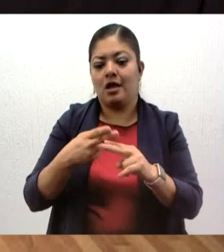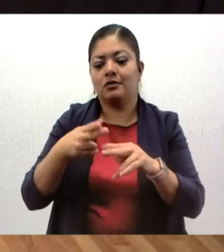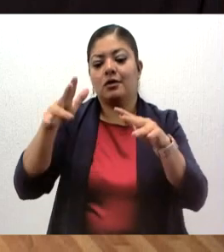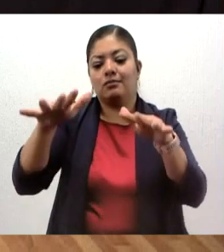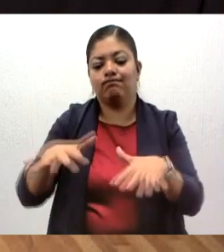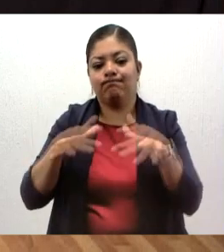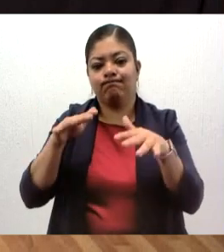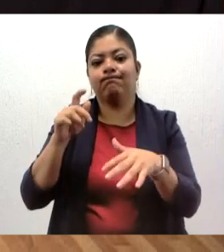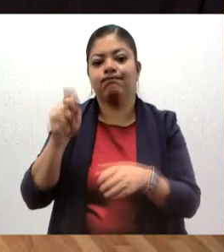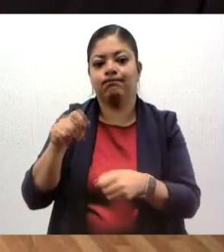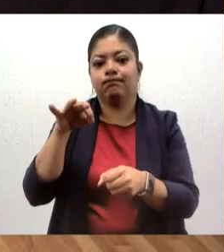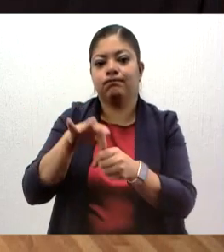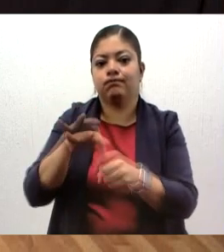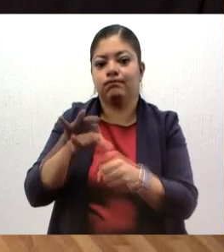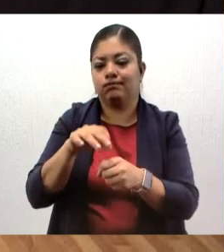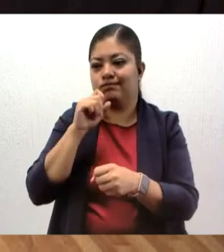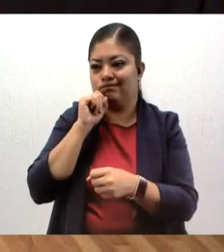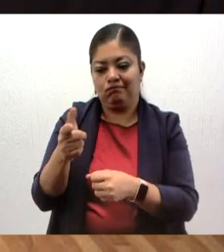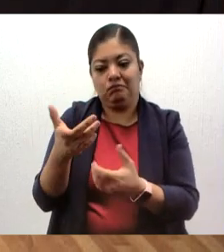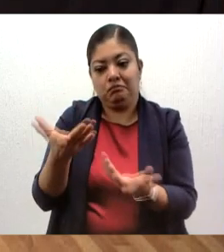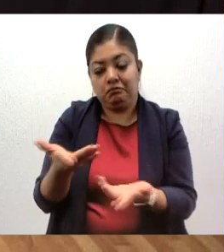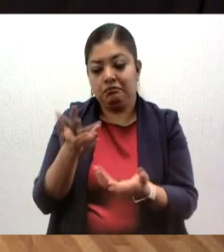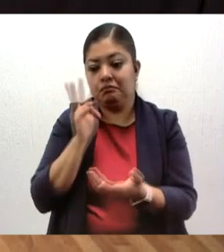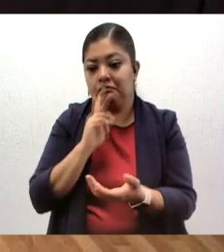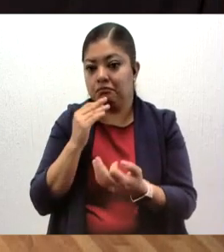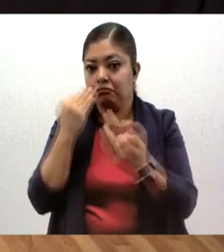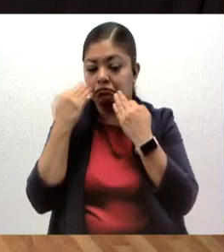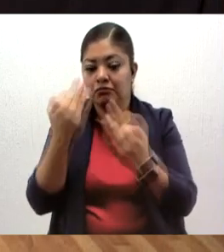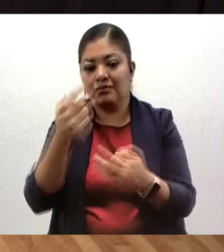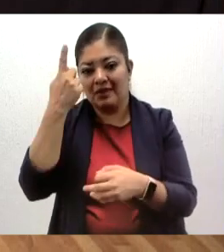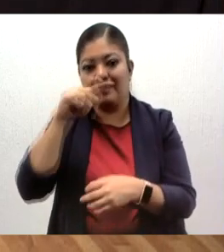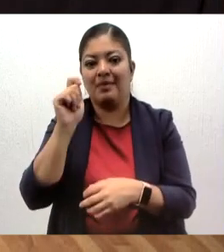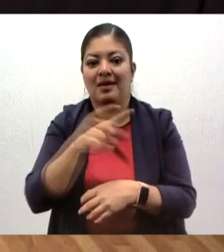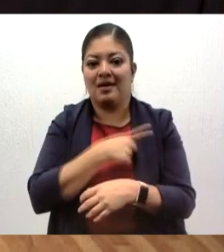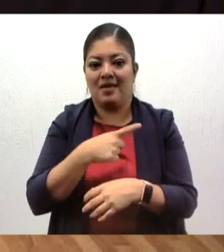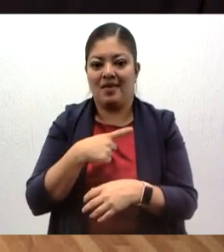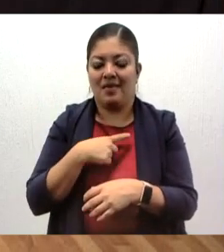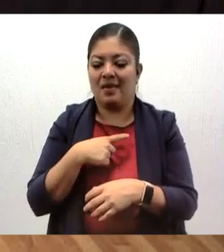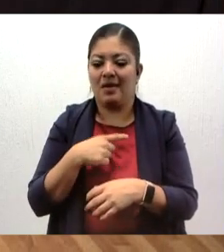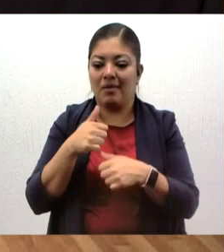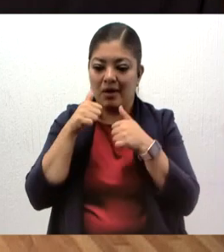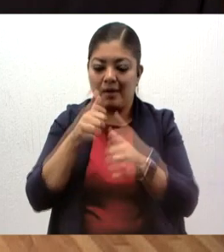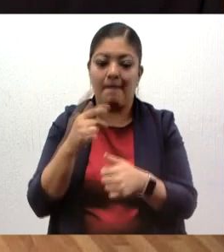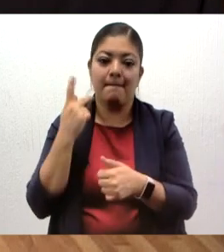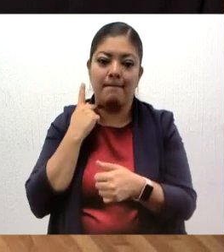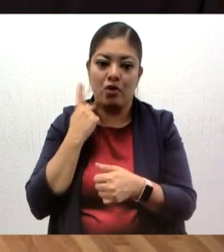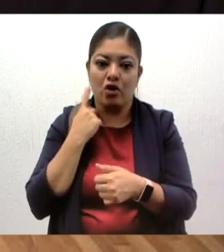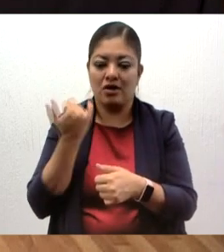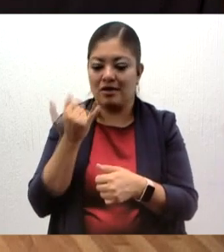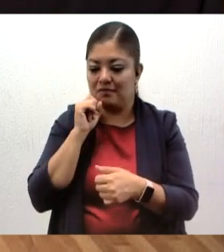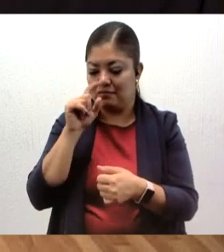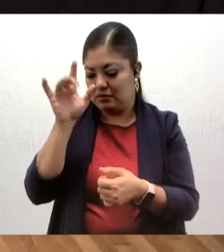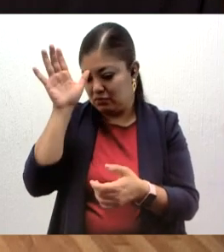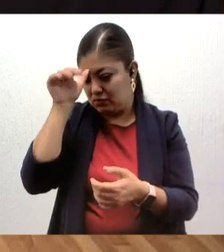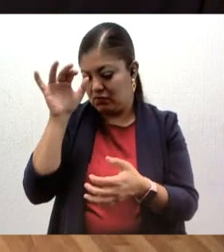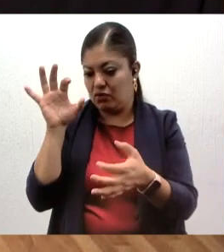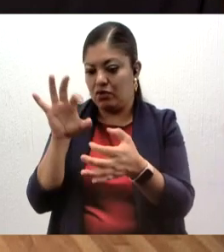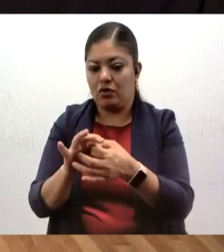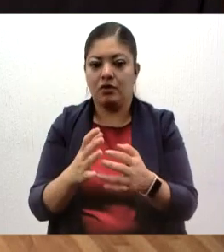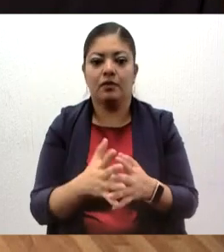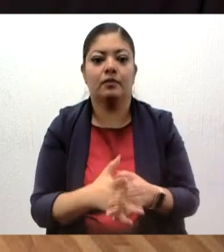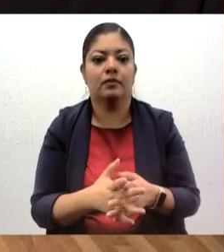reservando todo esto para darle el tratamiento político adecuado y congruente de lo que hemos venido haciendo diput si no le mueven una